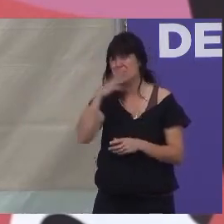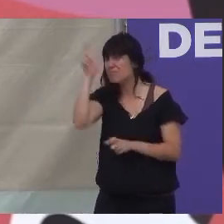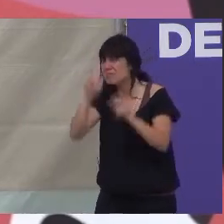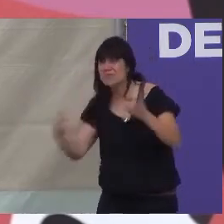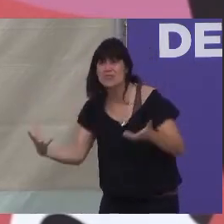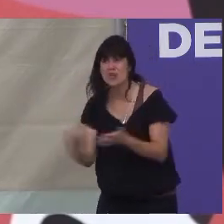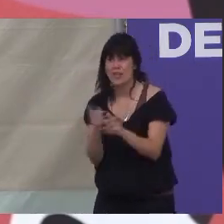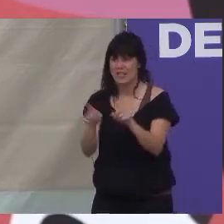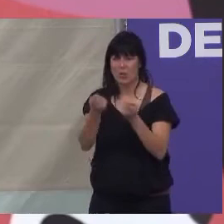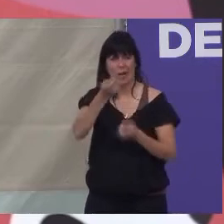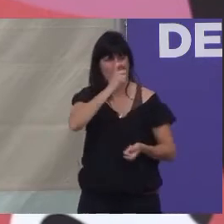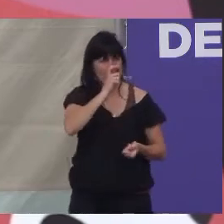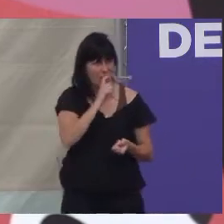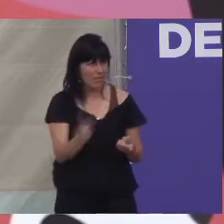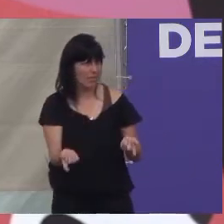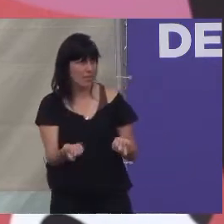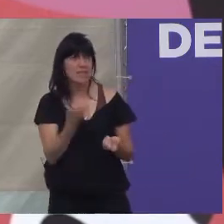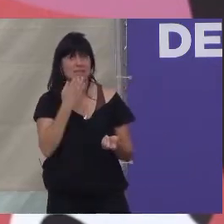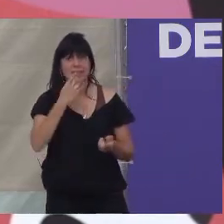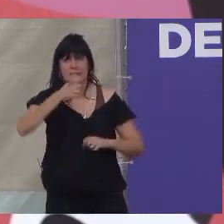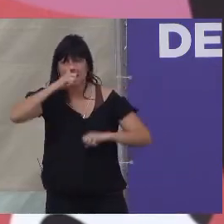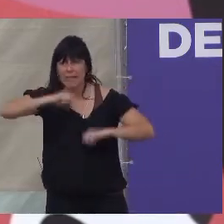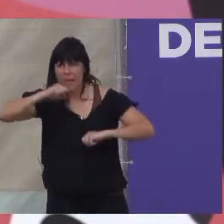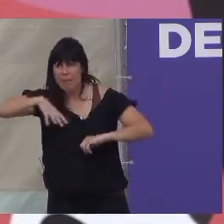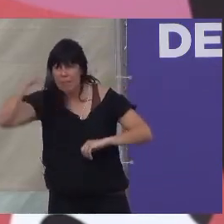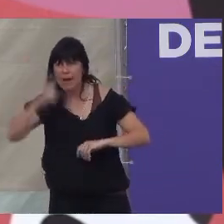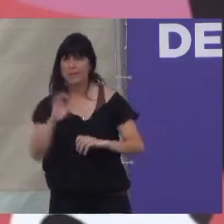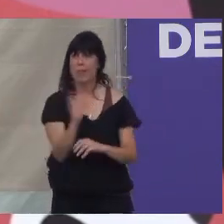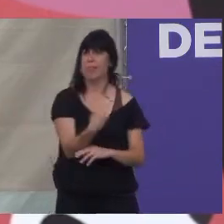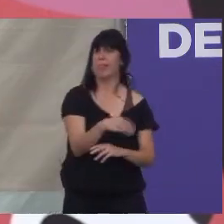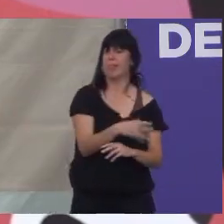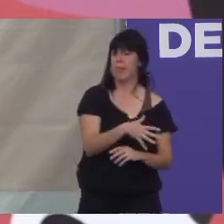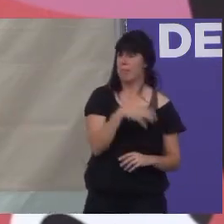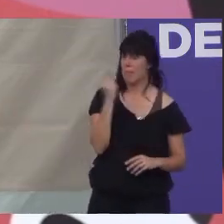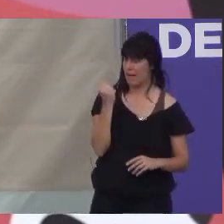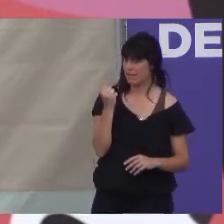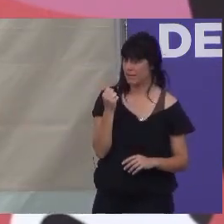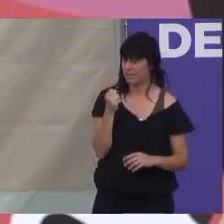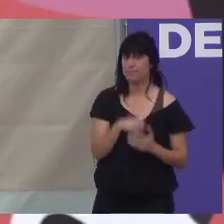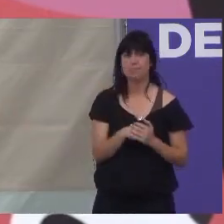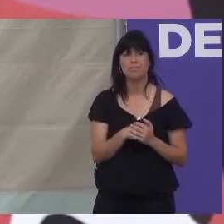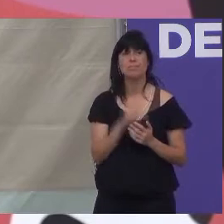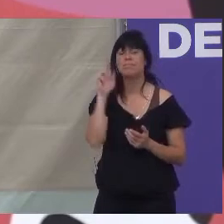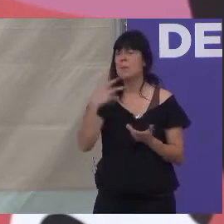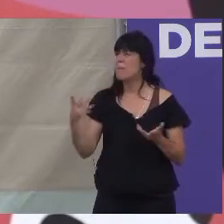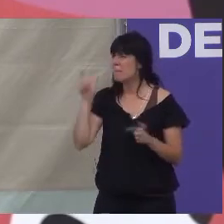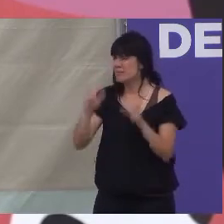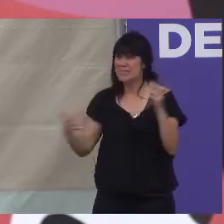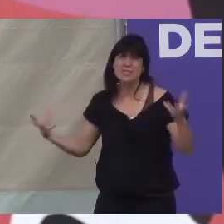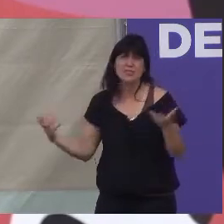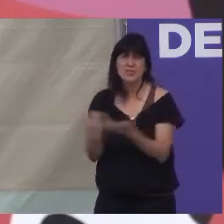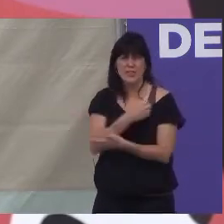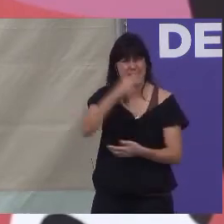edad que tengan. Si tienen más edad o tienen menos edad. A todas las personas, respeto a todas las